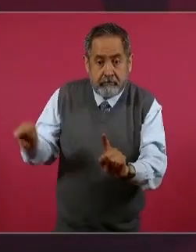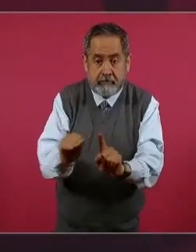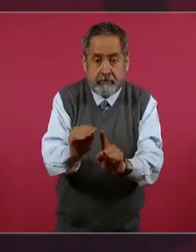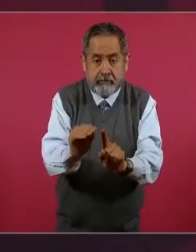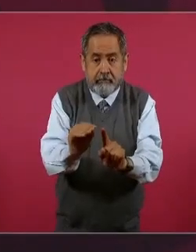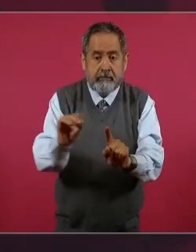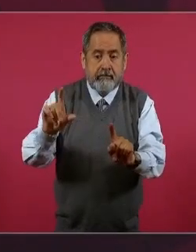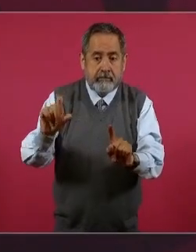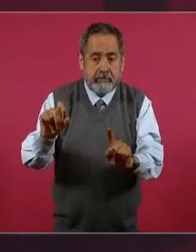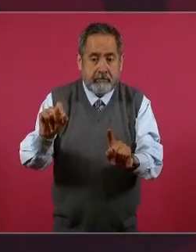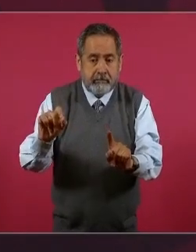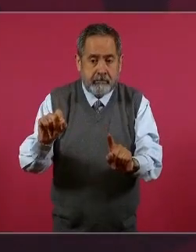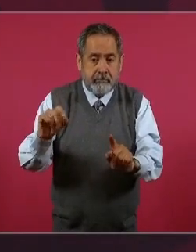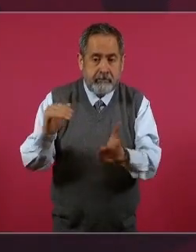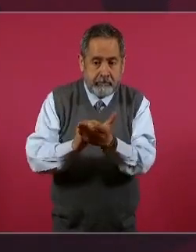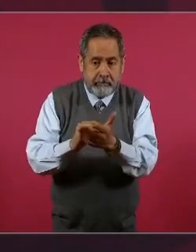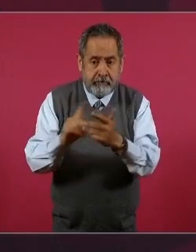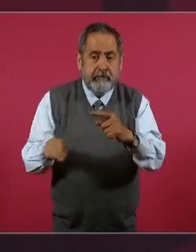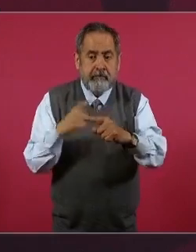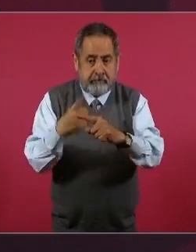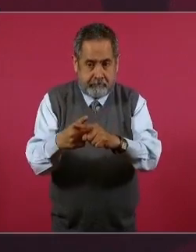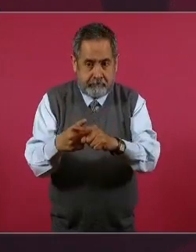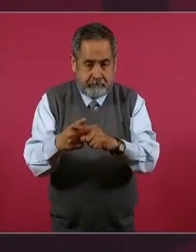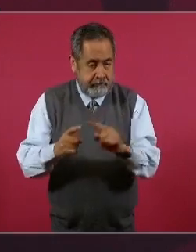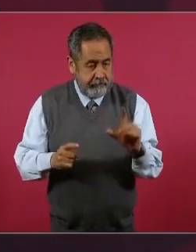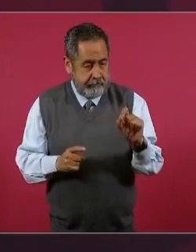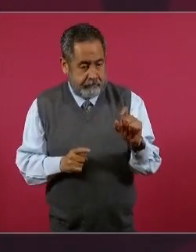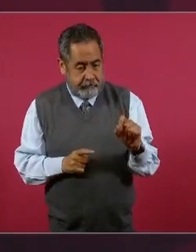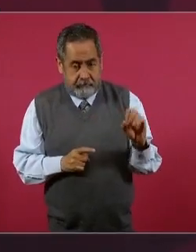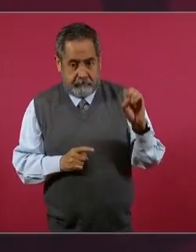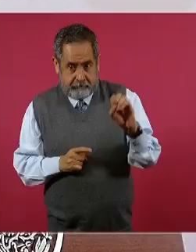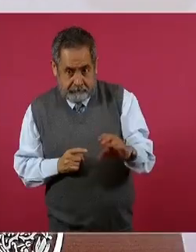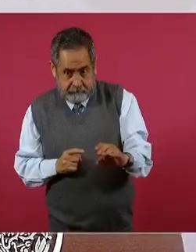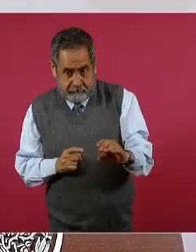le aportaba a ese fondo